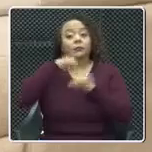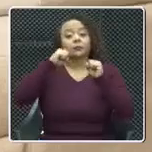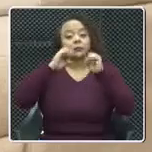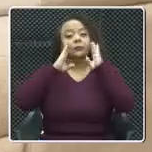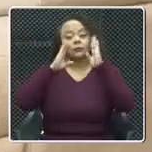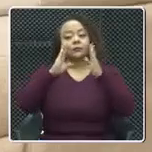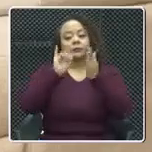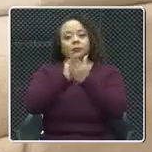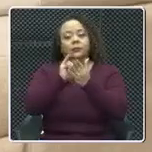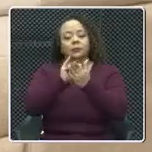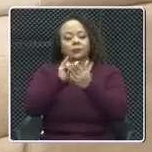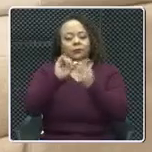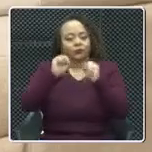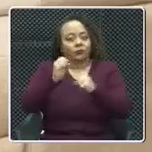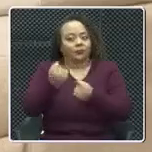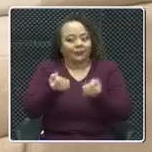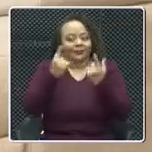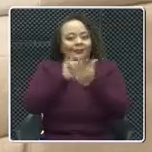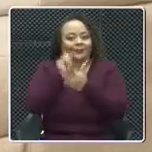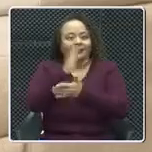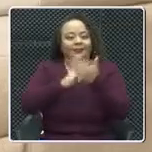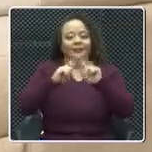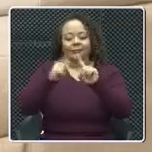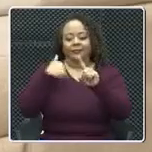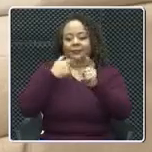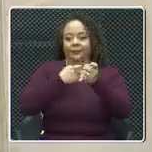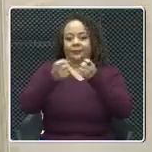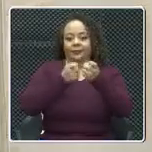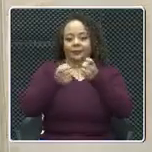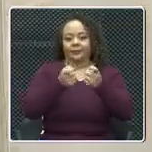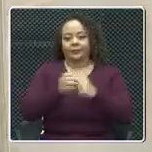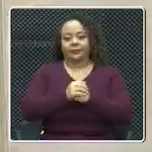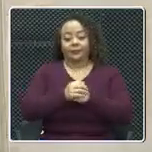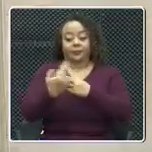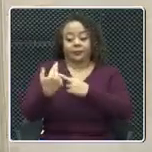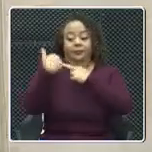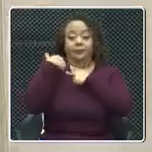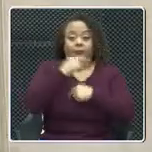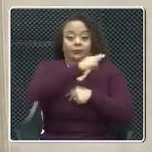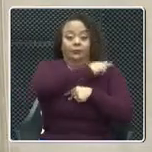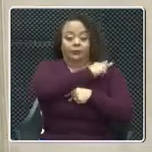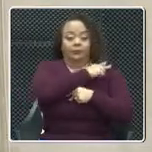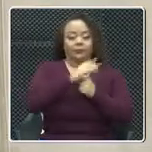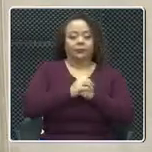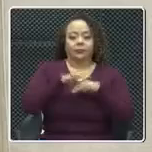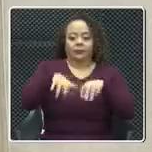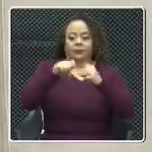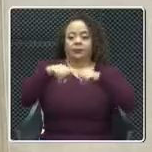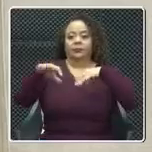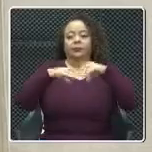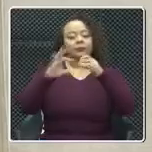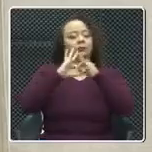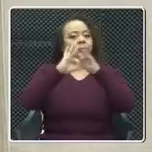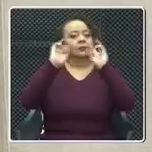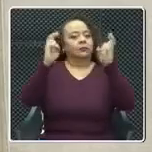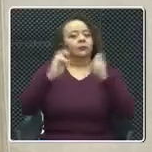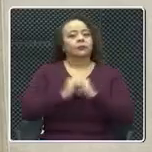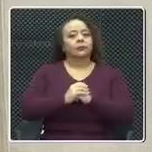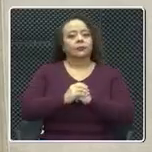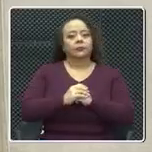Esa parte, pero bueno, hay una gestión, ¿verdad? Que le corresponde al patrono tomar acción sobre eso.